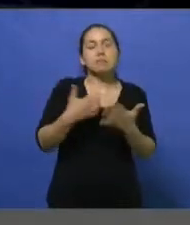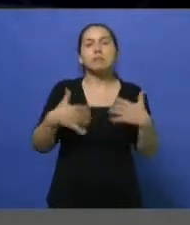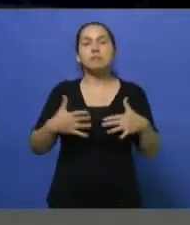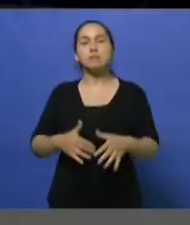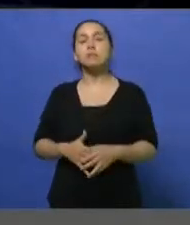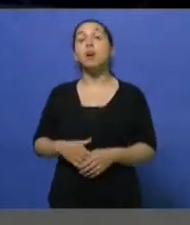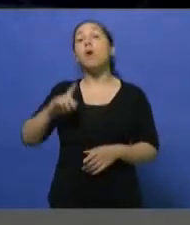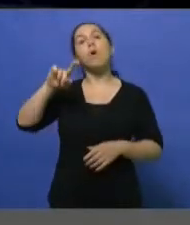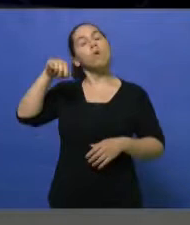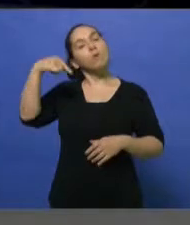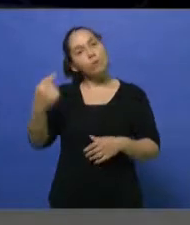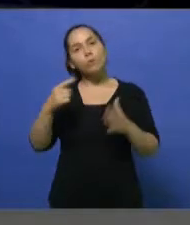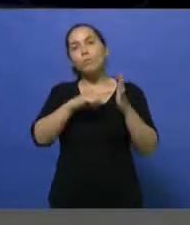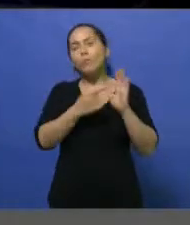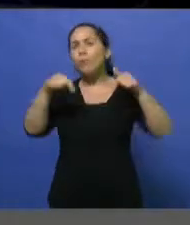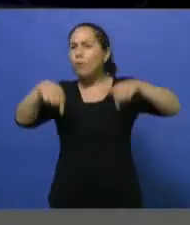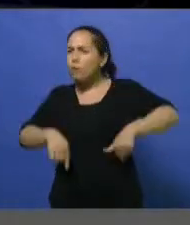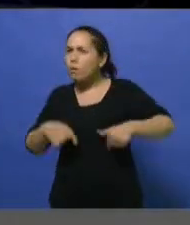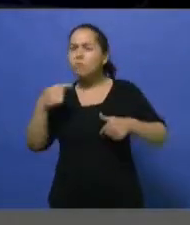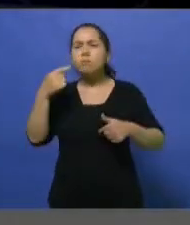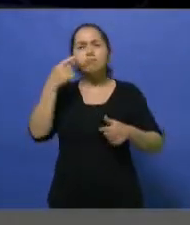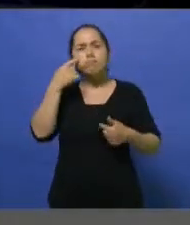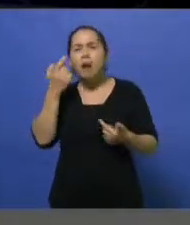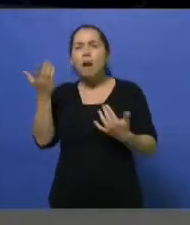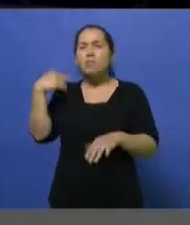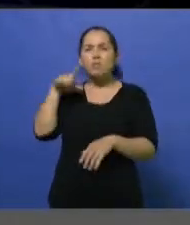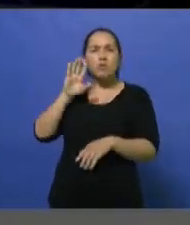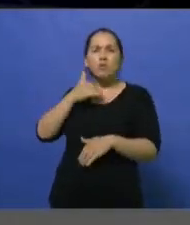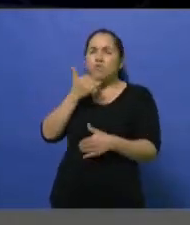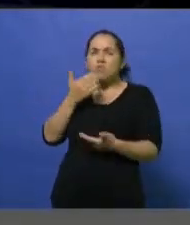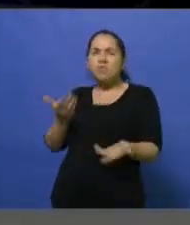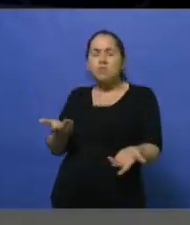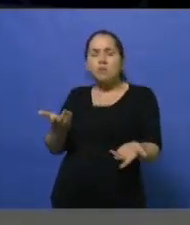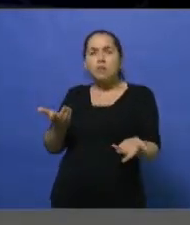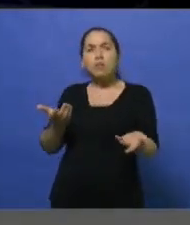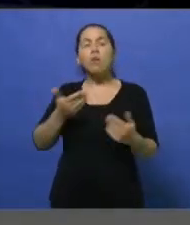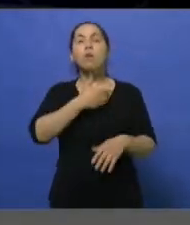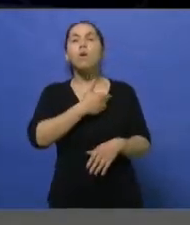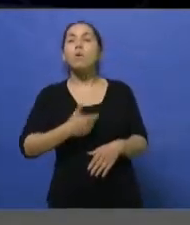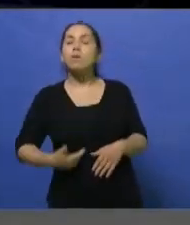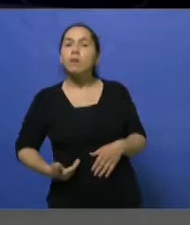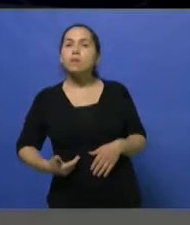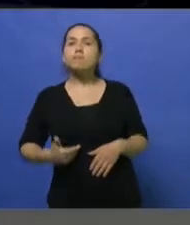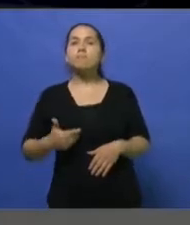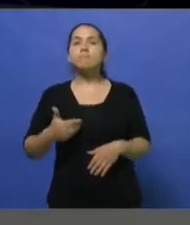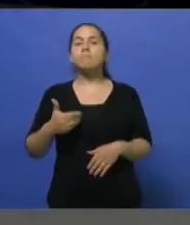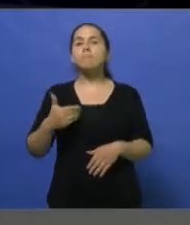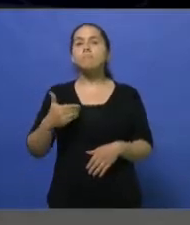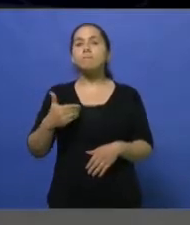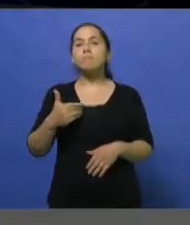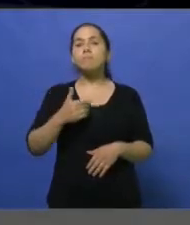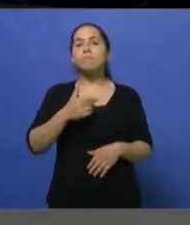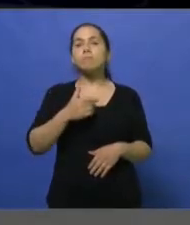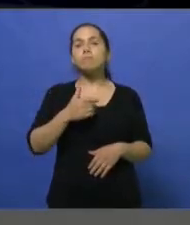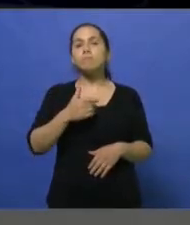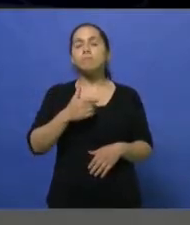hoy y que por ahí no se sabía, era la posibilidad que le da el gobierno a las prestatarias de generar